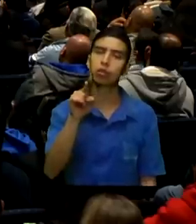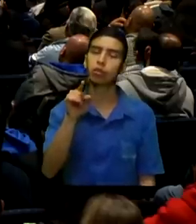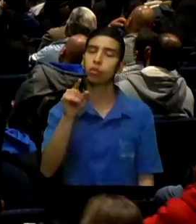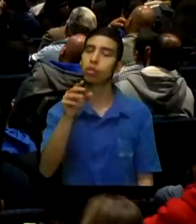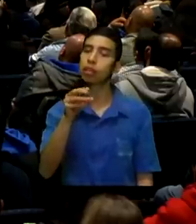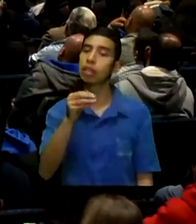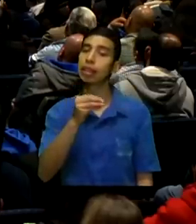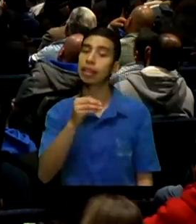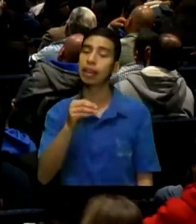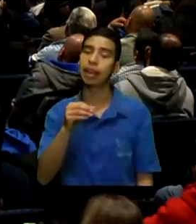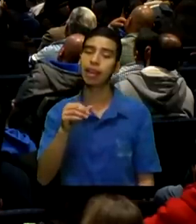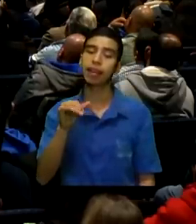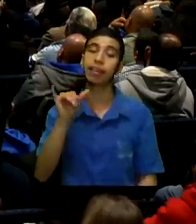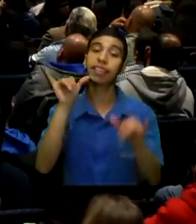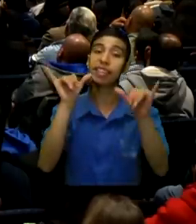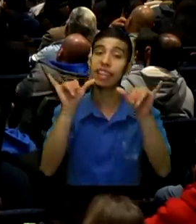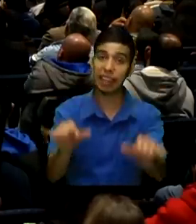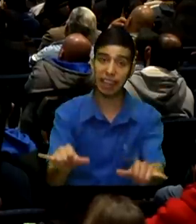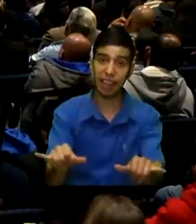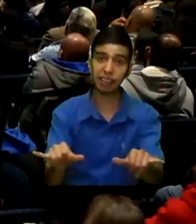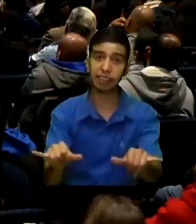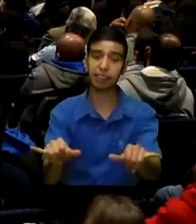cargo. Te doy